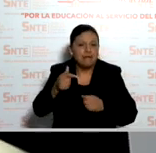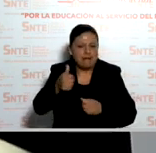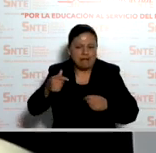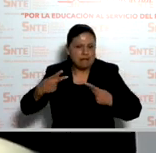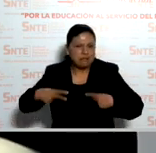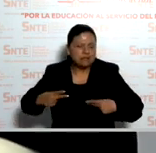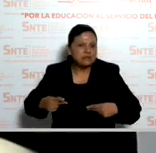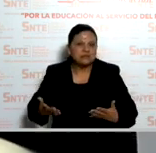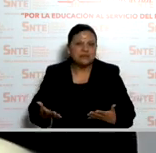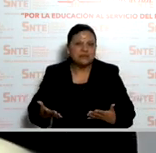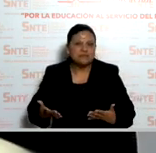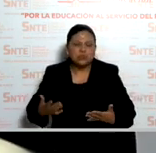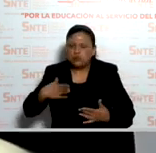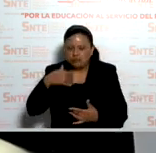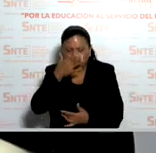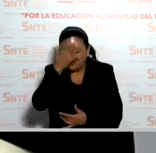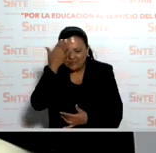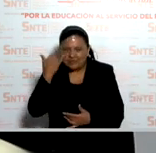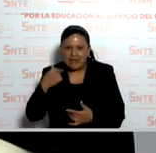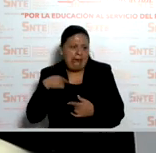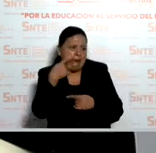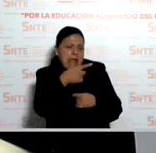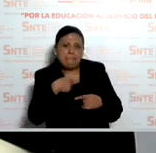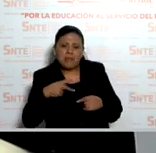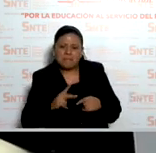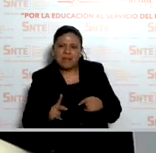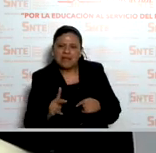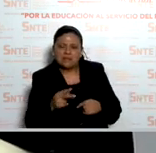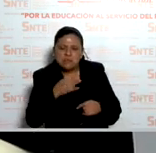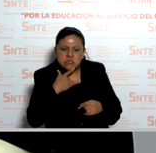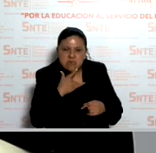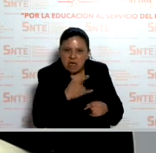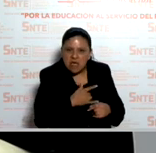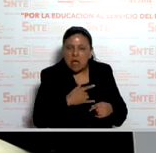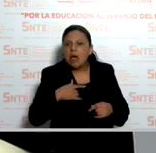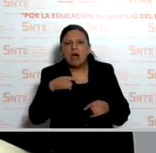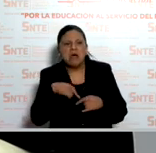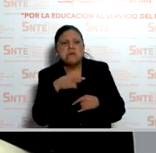Yo no sé, en mi país siempre se decía las emociones no